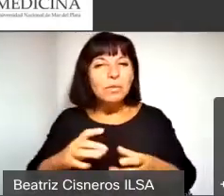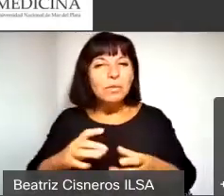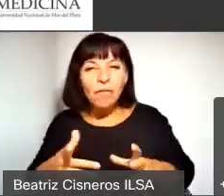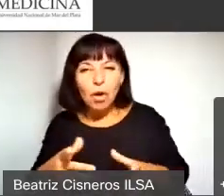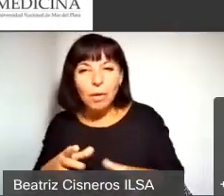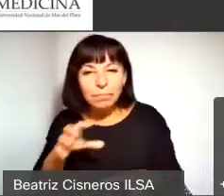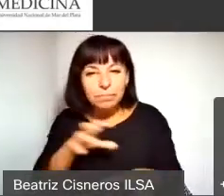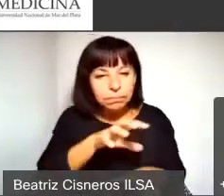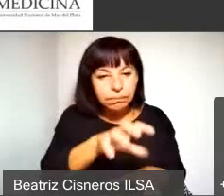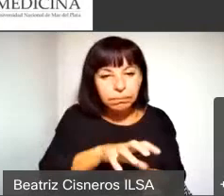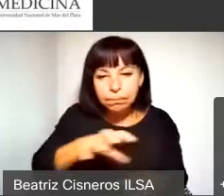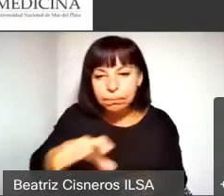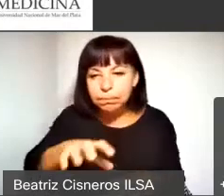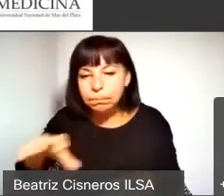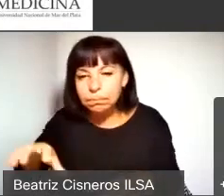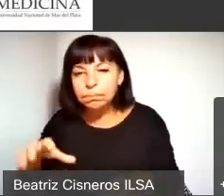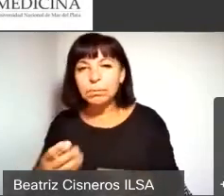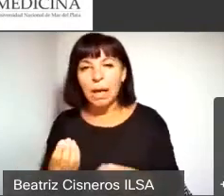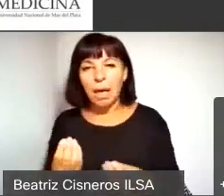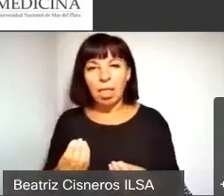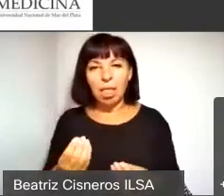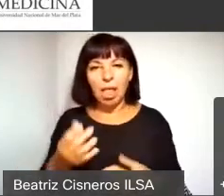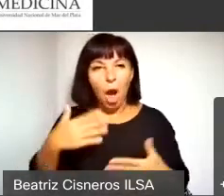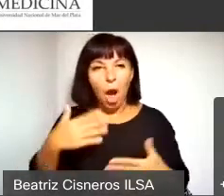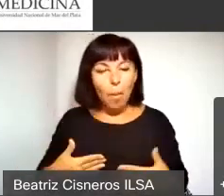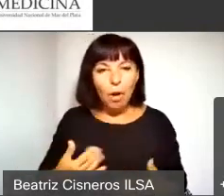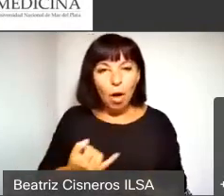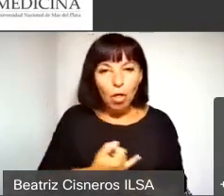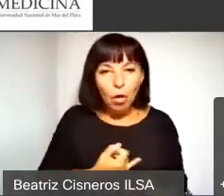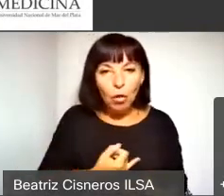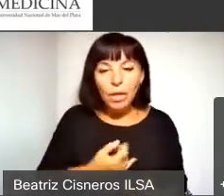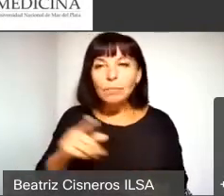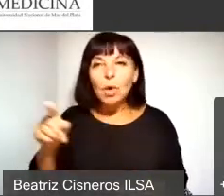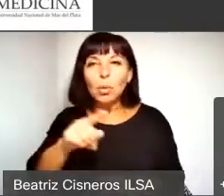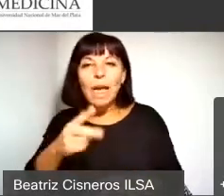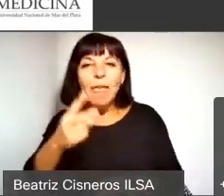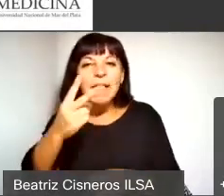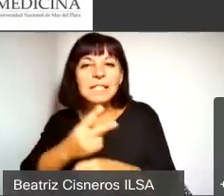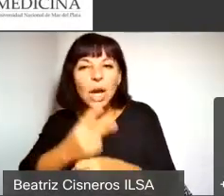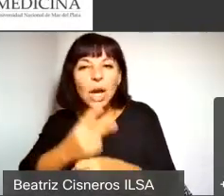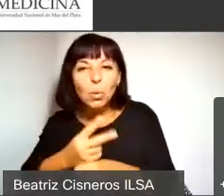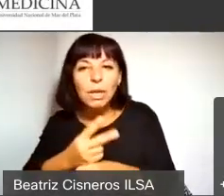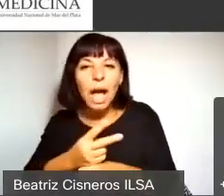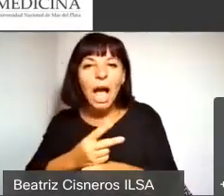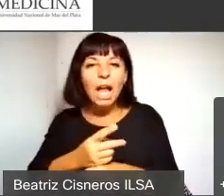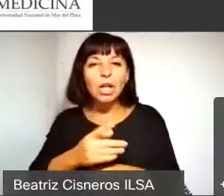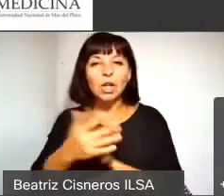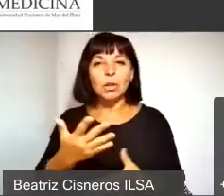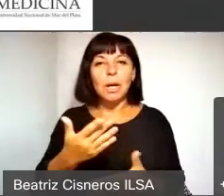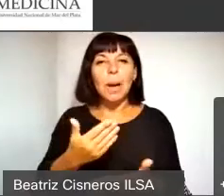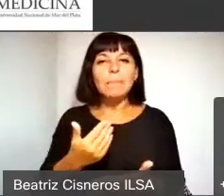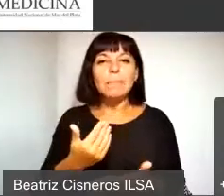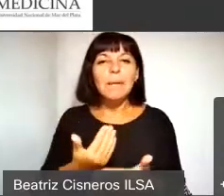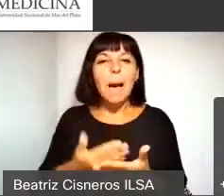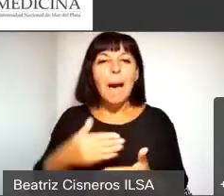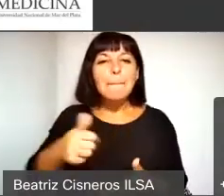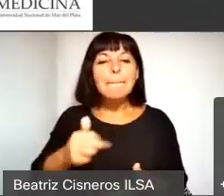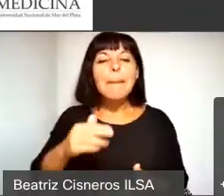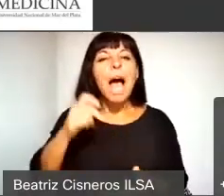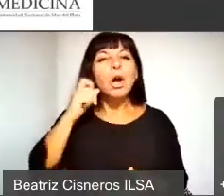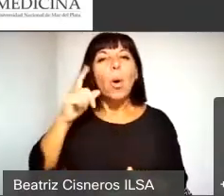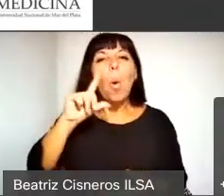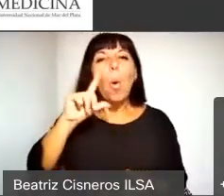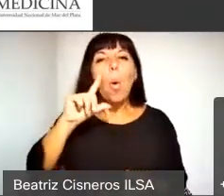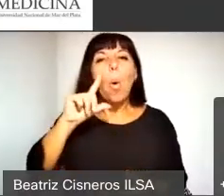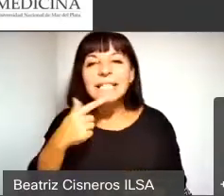a la biodiversidad, pero seguramente la que ustedes vieron en el secundario responda a esta propuesta por Lee Margulis, la de los 5 reinos. Estoy